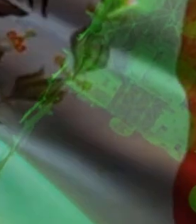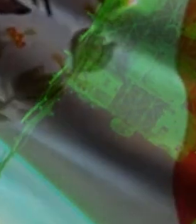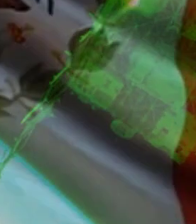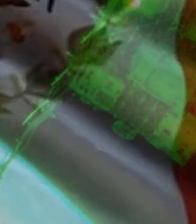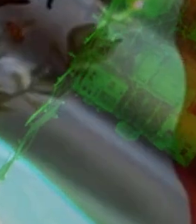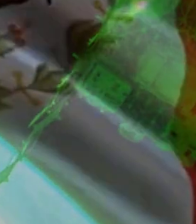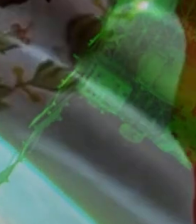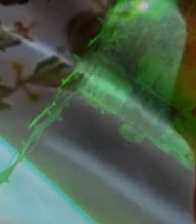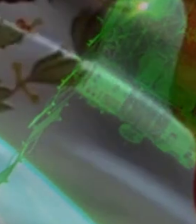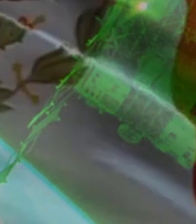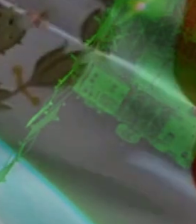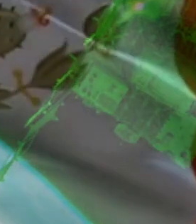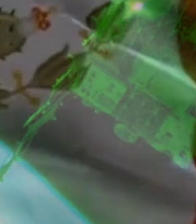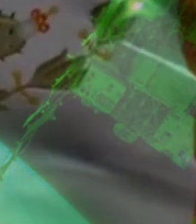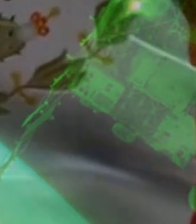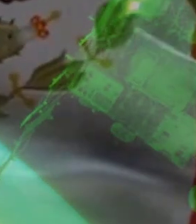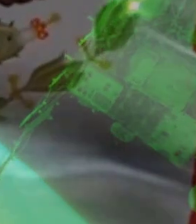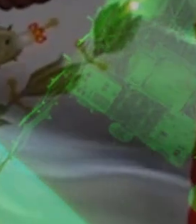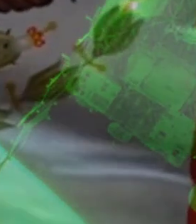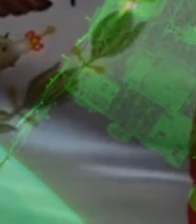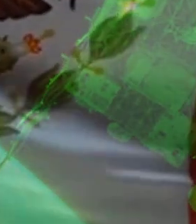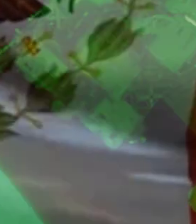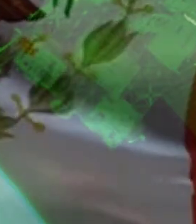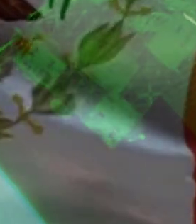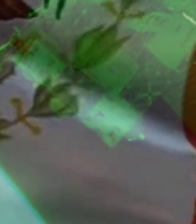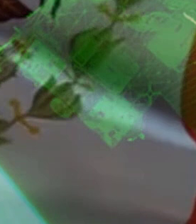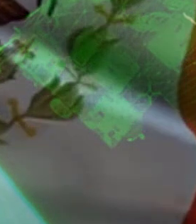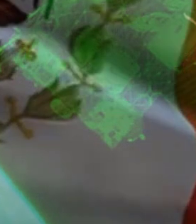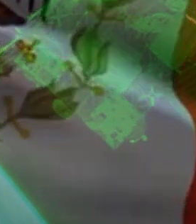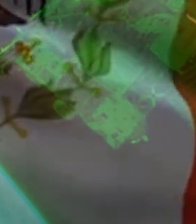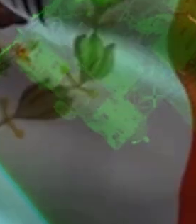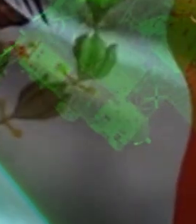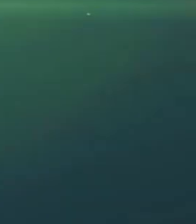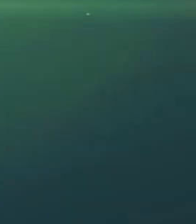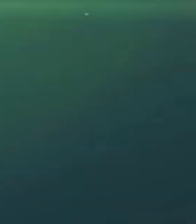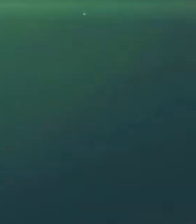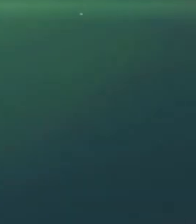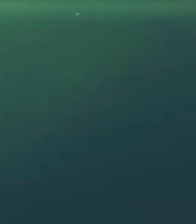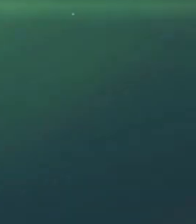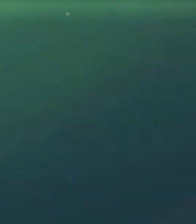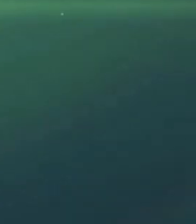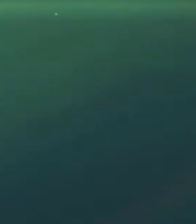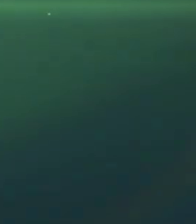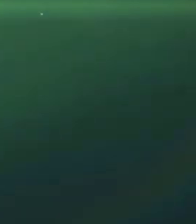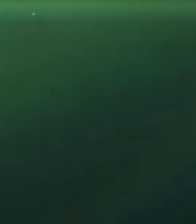horas, siempre para que permanezcan lo mejor informadas, lo mejor informadas.